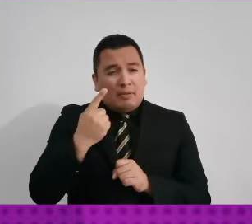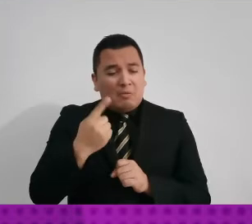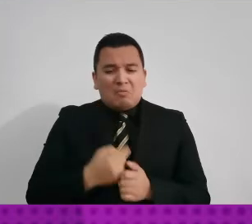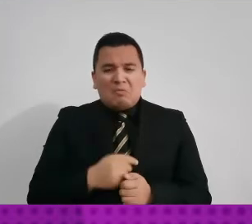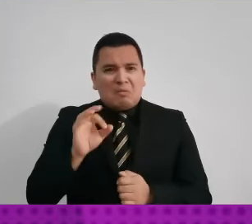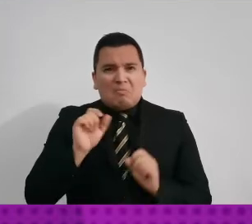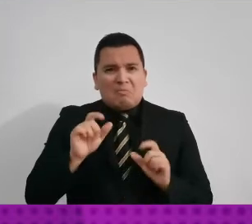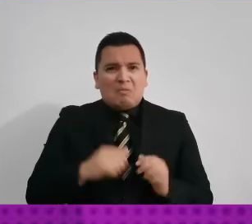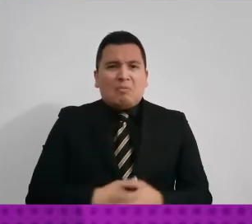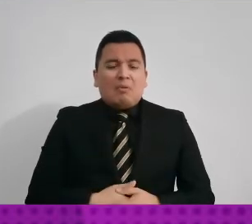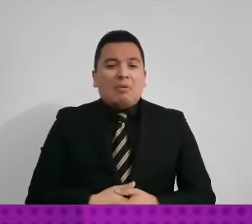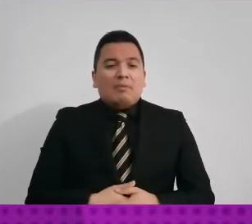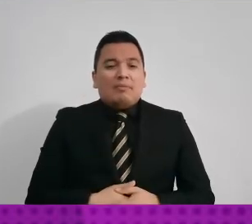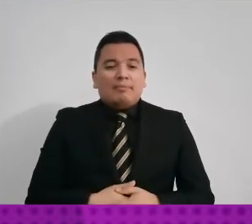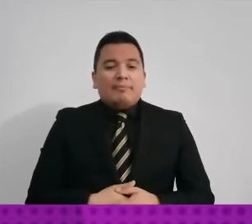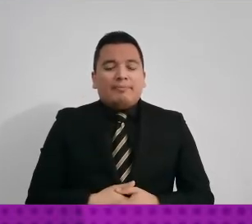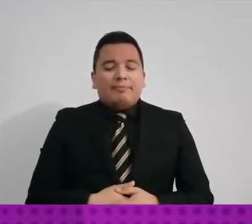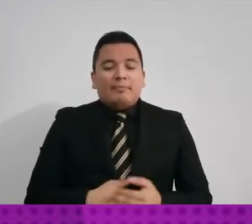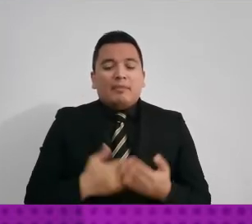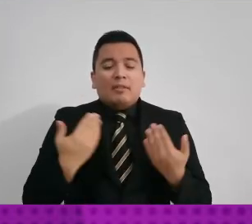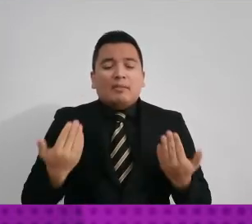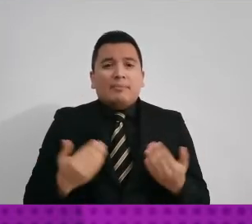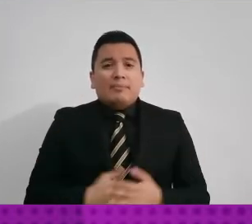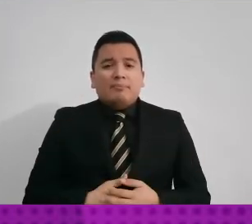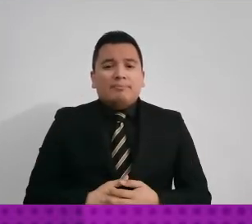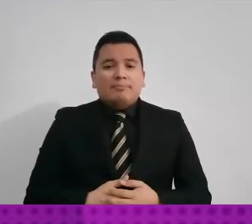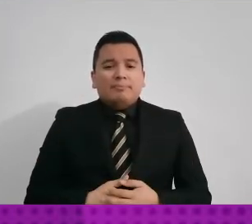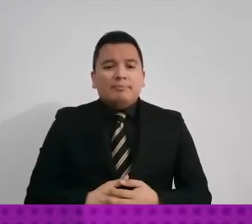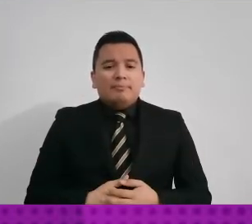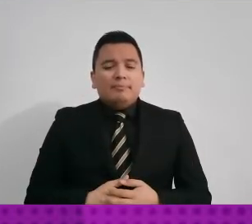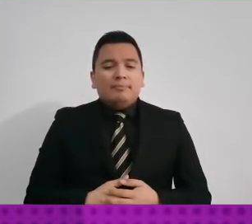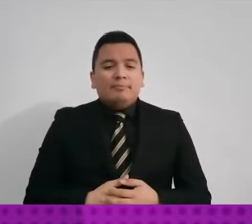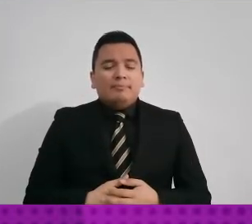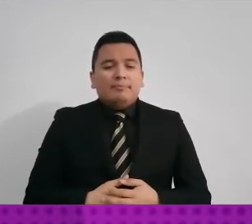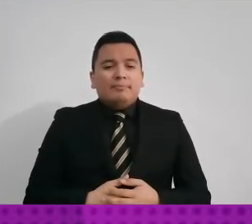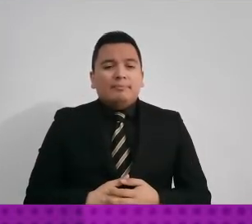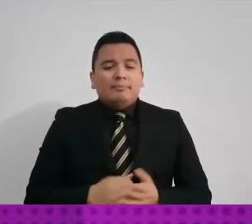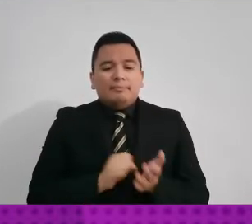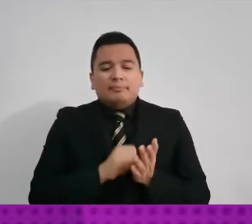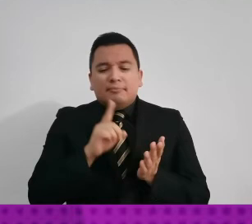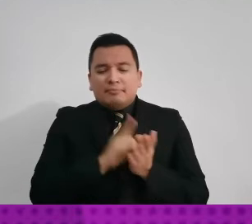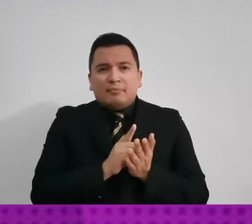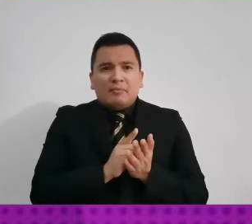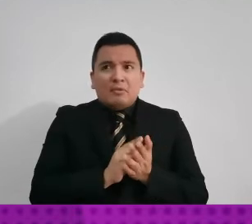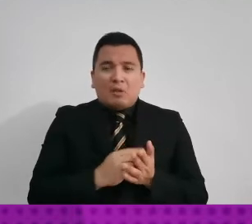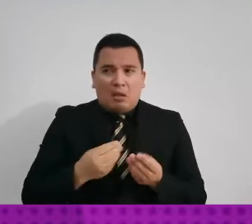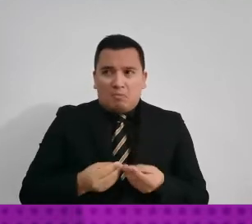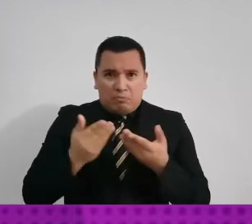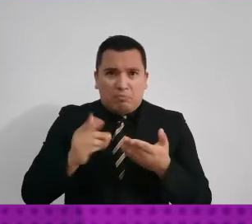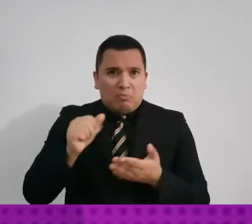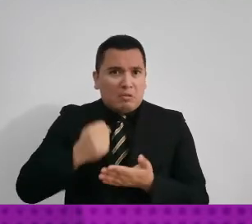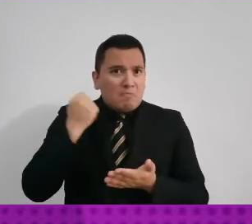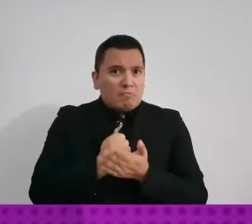exactamente el mismo. Termina este proceso o esta solicitud del registro,